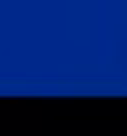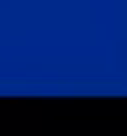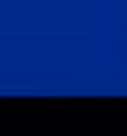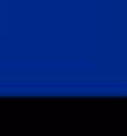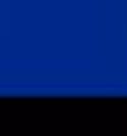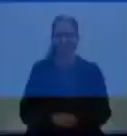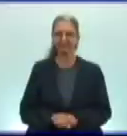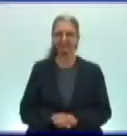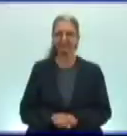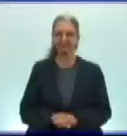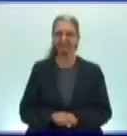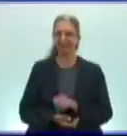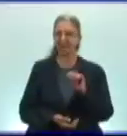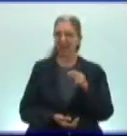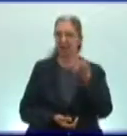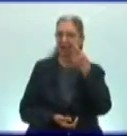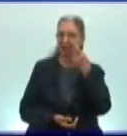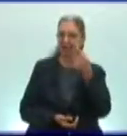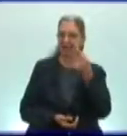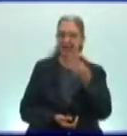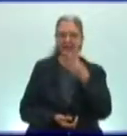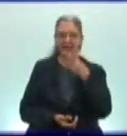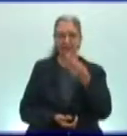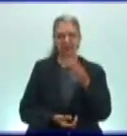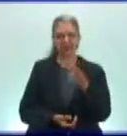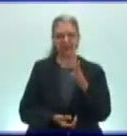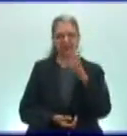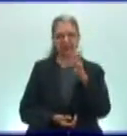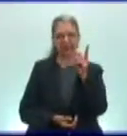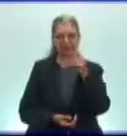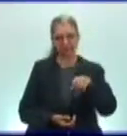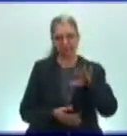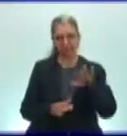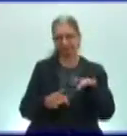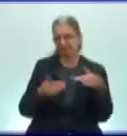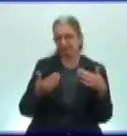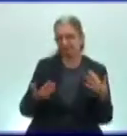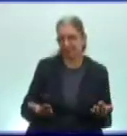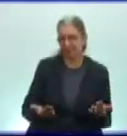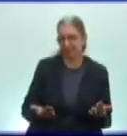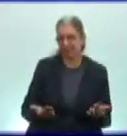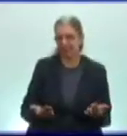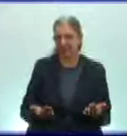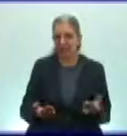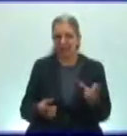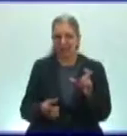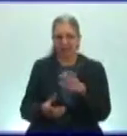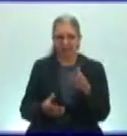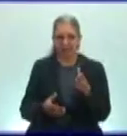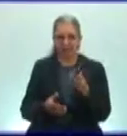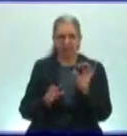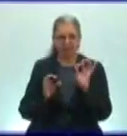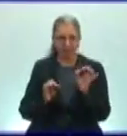Veamos la respuesta del inciso B. Aquí ya les muestro los dos núcleos de átomos que pertenecen al